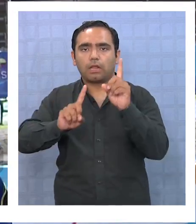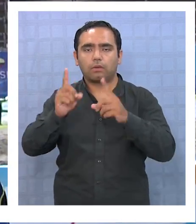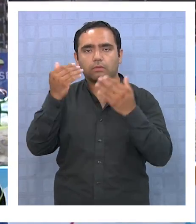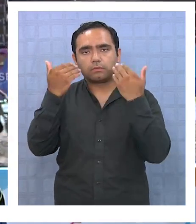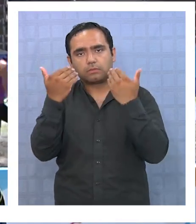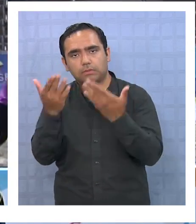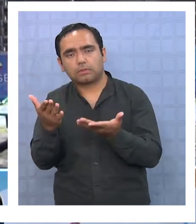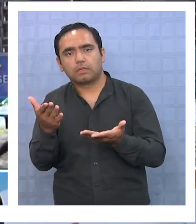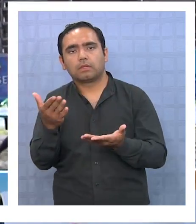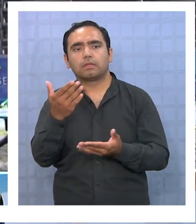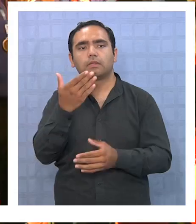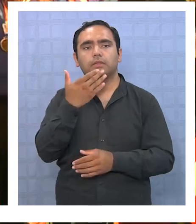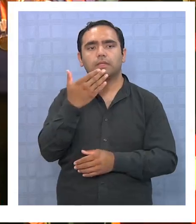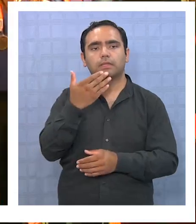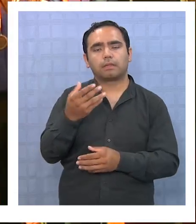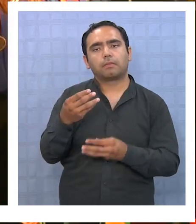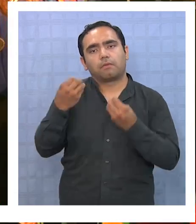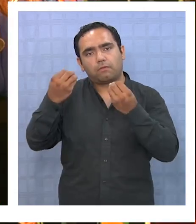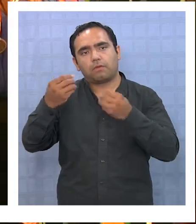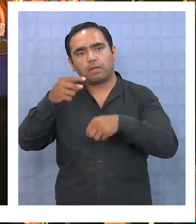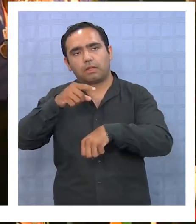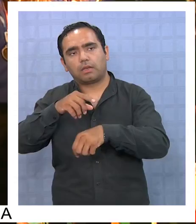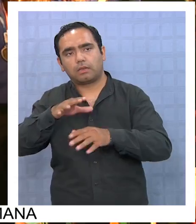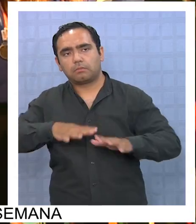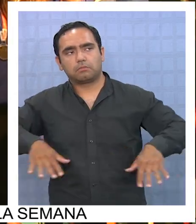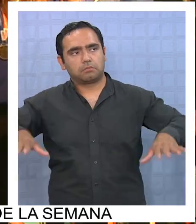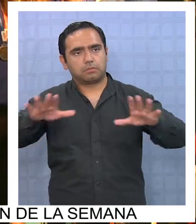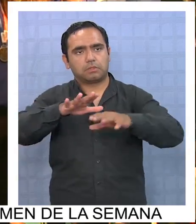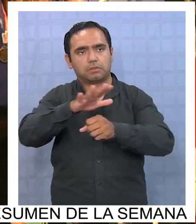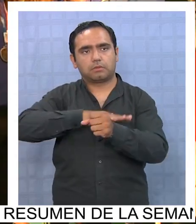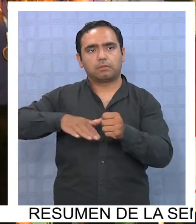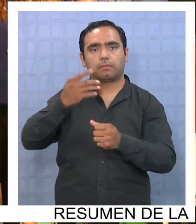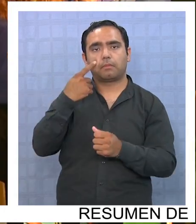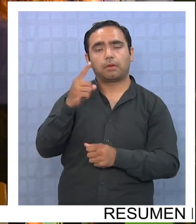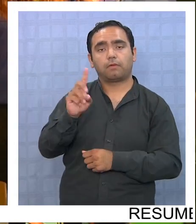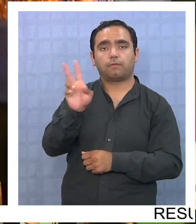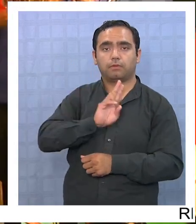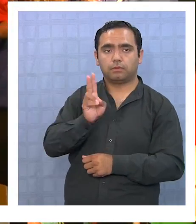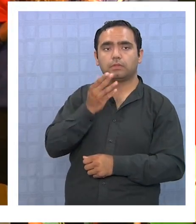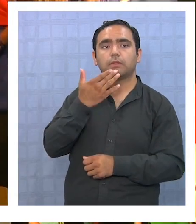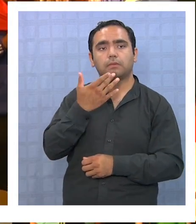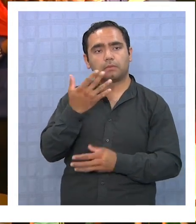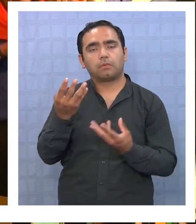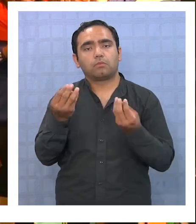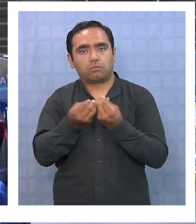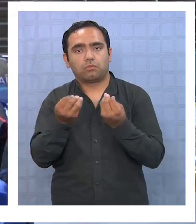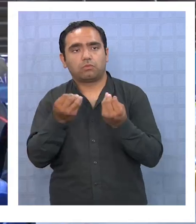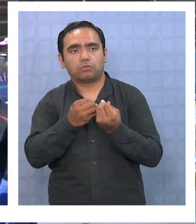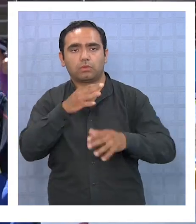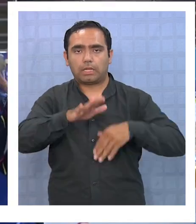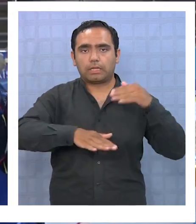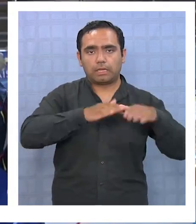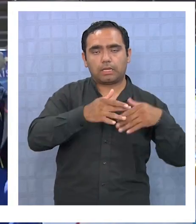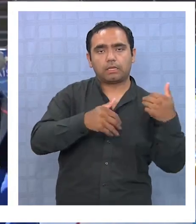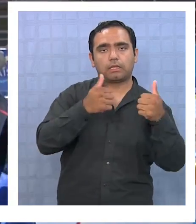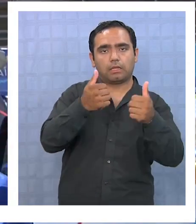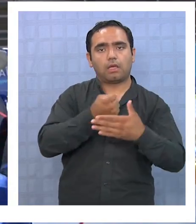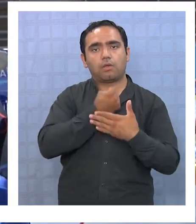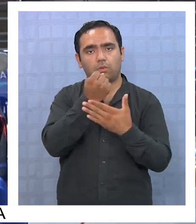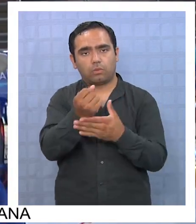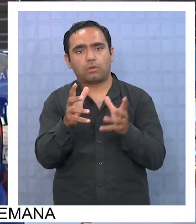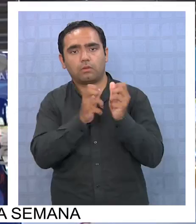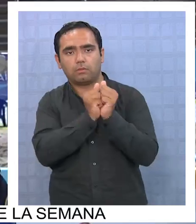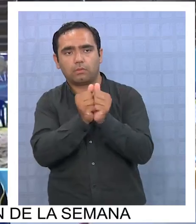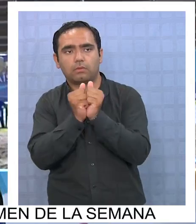iban a tener también buena grada, pero también Venezuela se vino con una buena cantidad de atletas para ayudar a nuestros compañeros, y